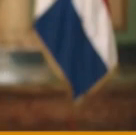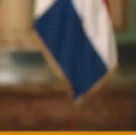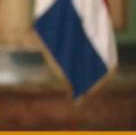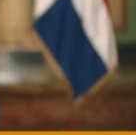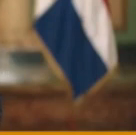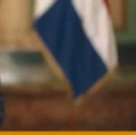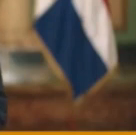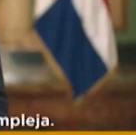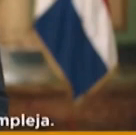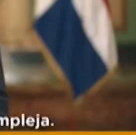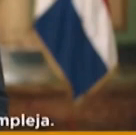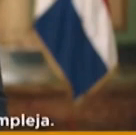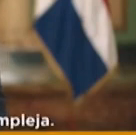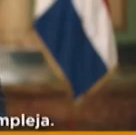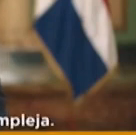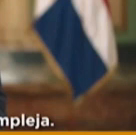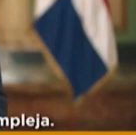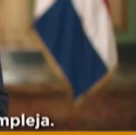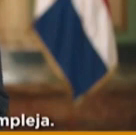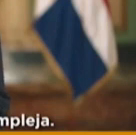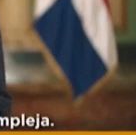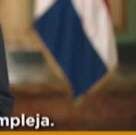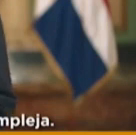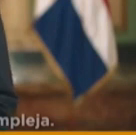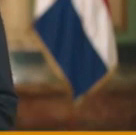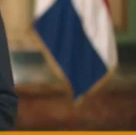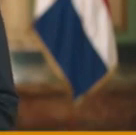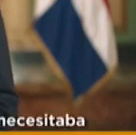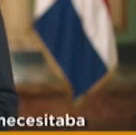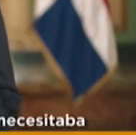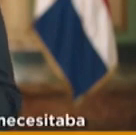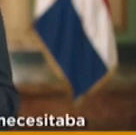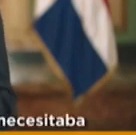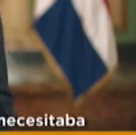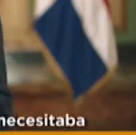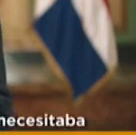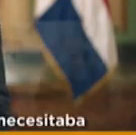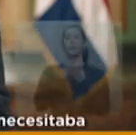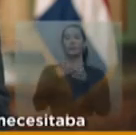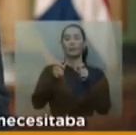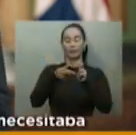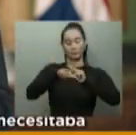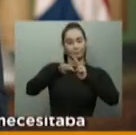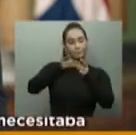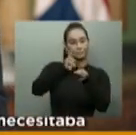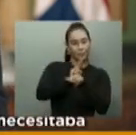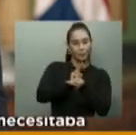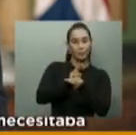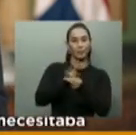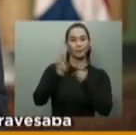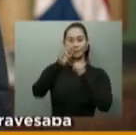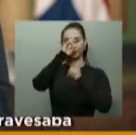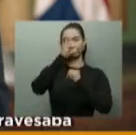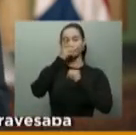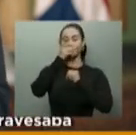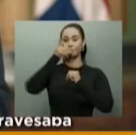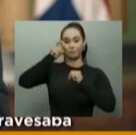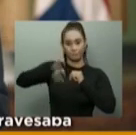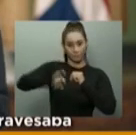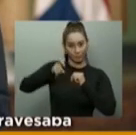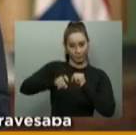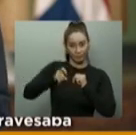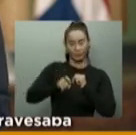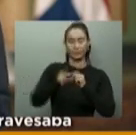en momentos álgidos en momentos primarios para mantener una estabilidad